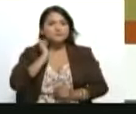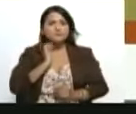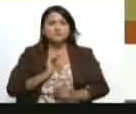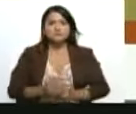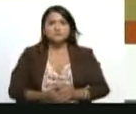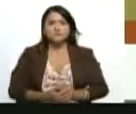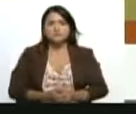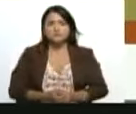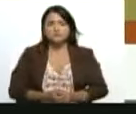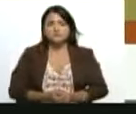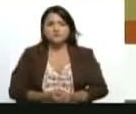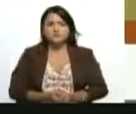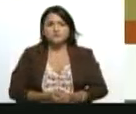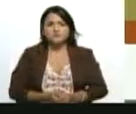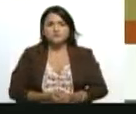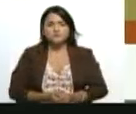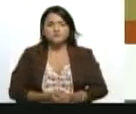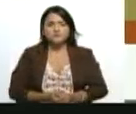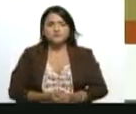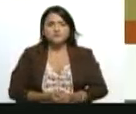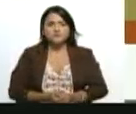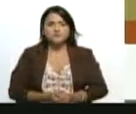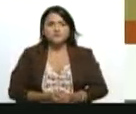No nos ayuda en esta batalla.